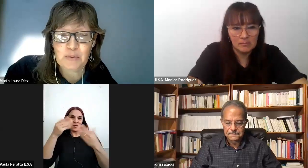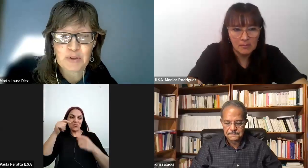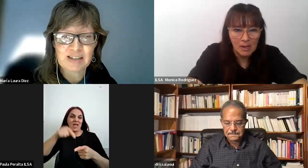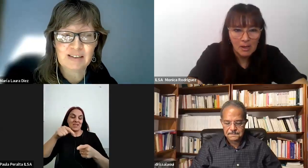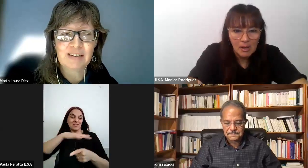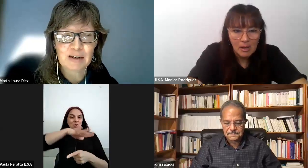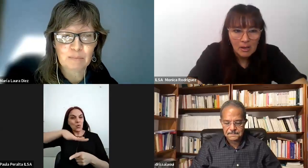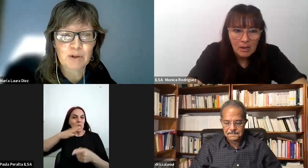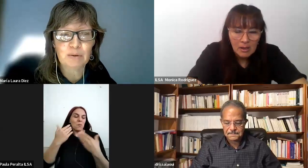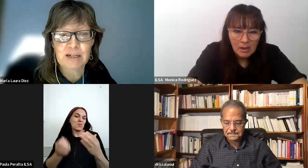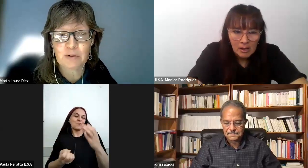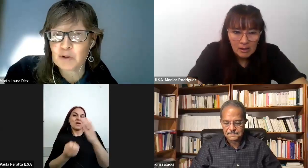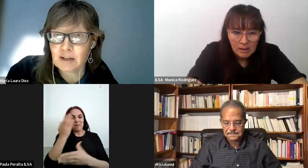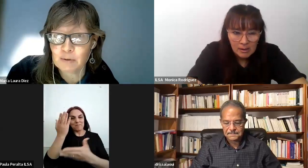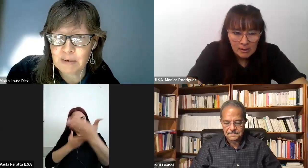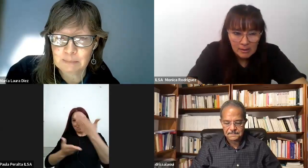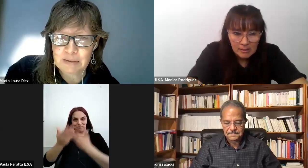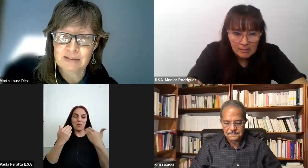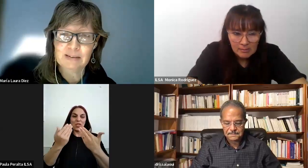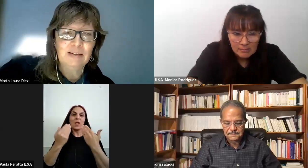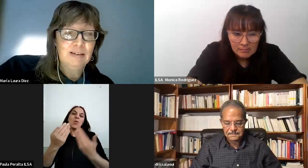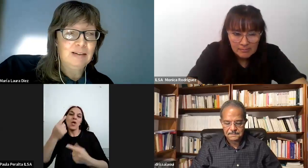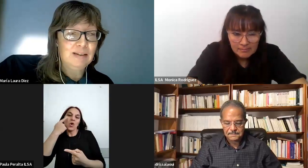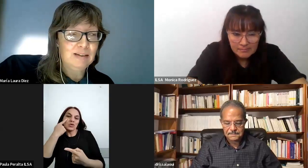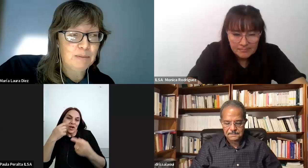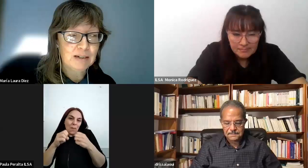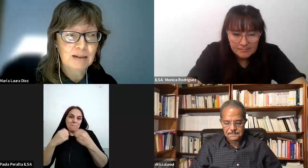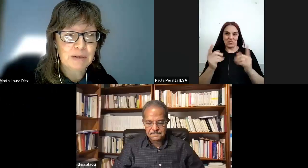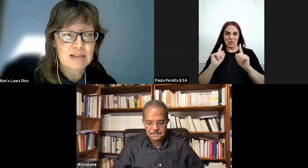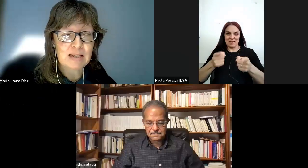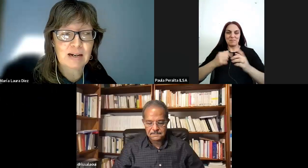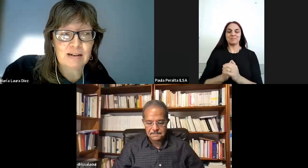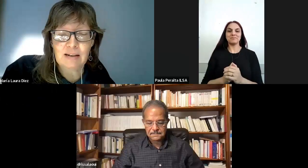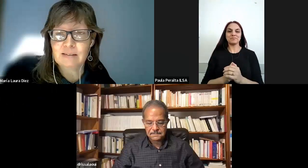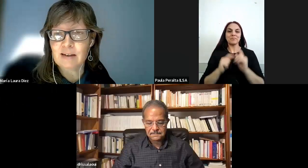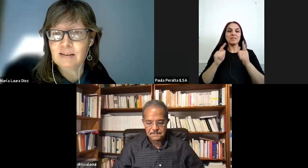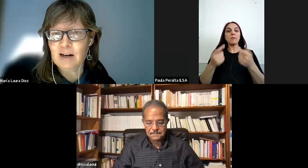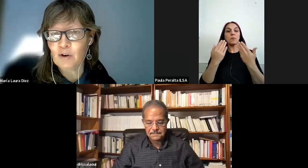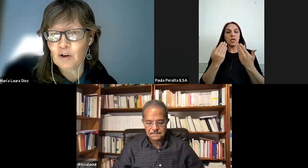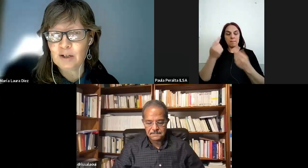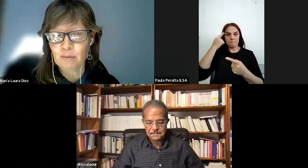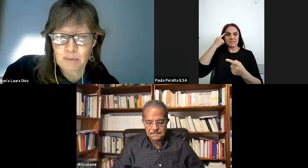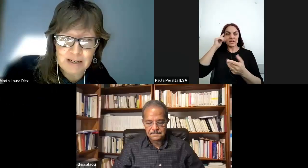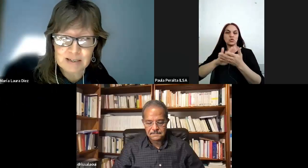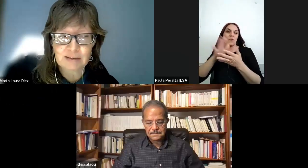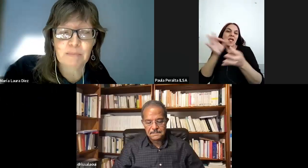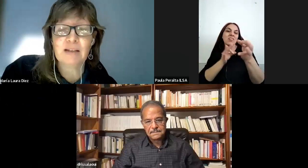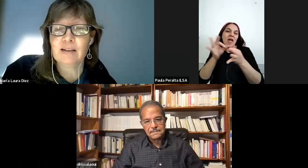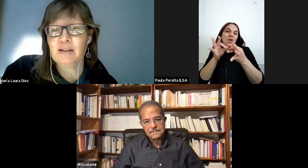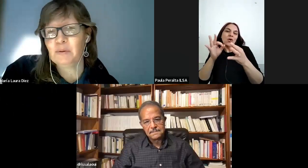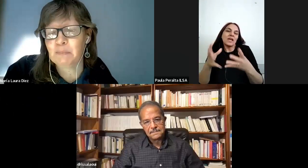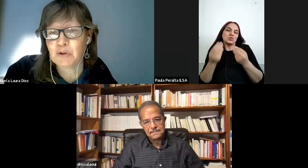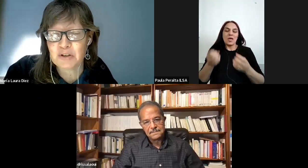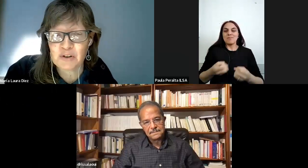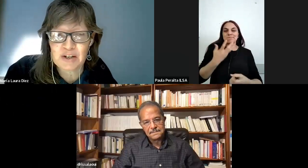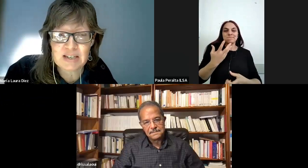producir este intercambio para conocernos más también y para pensar en diálogos que nos movilicen también